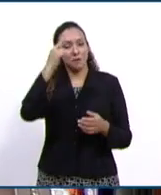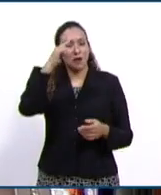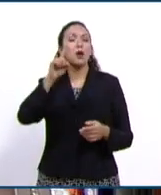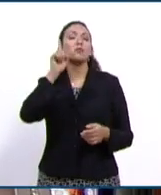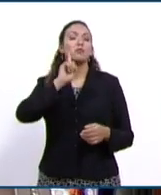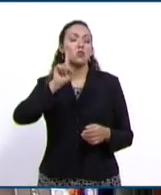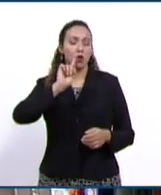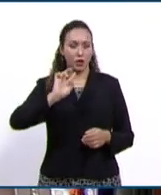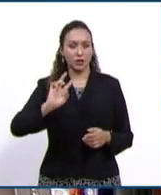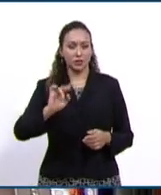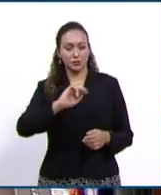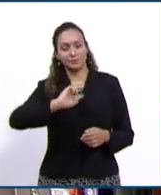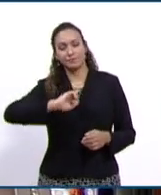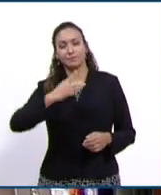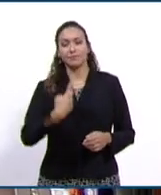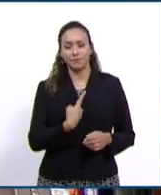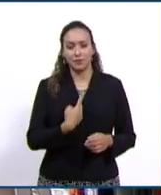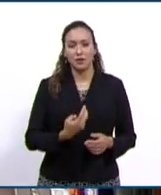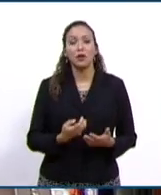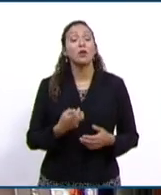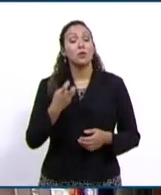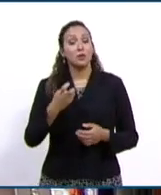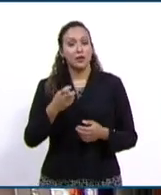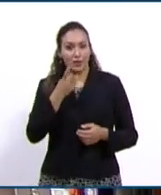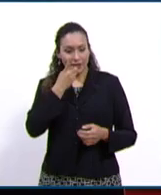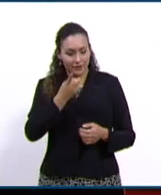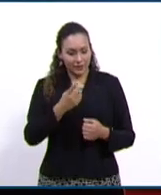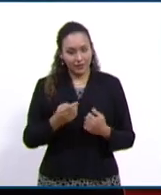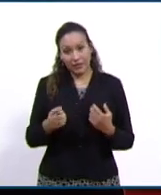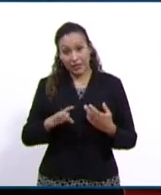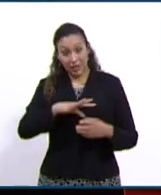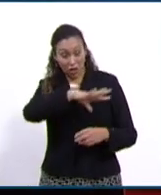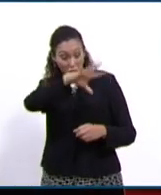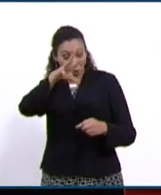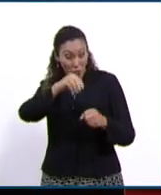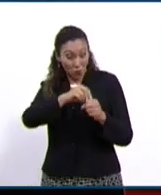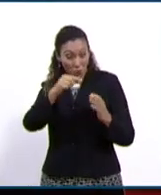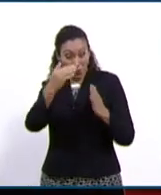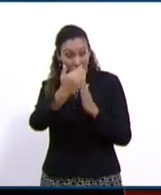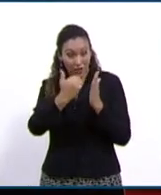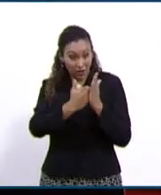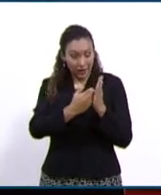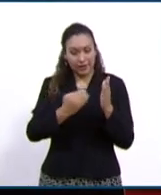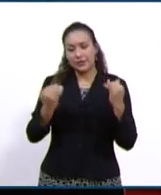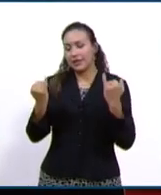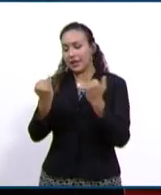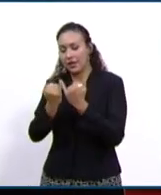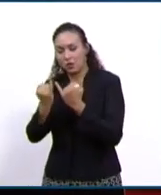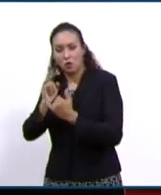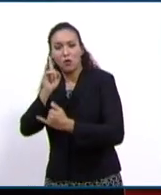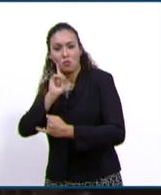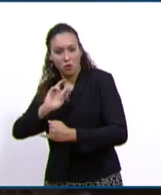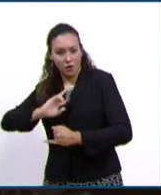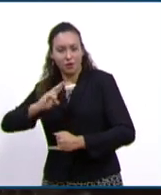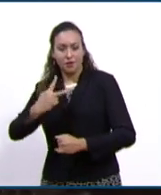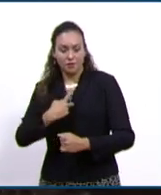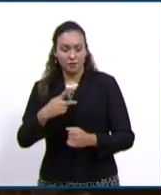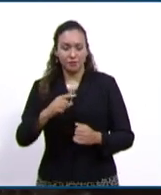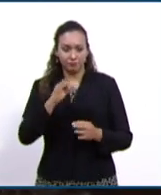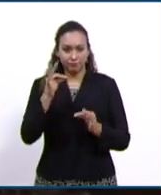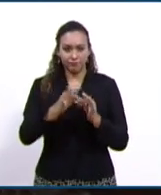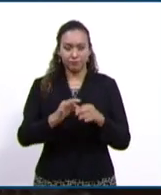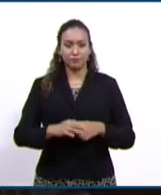de tal manera que es posible concluir que la totalidad de su contenido es aplicable también a las mujeres transgénero y transexuales. Considero